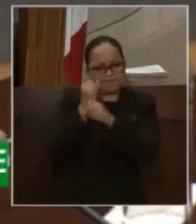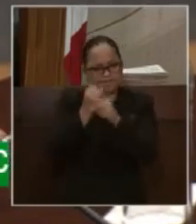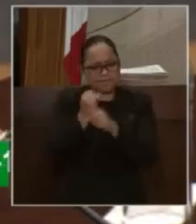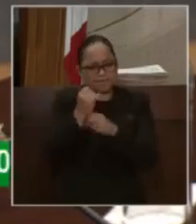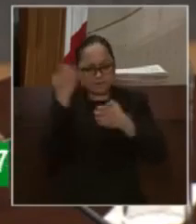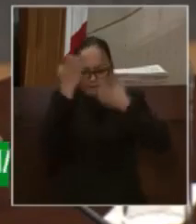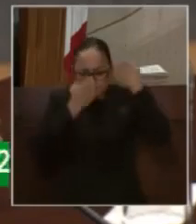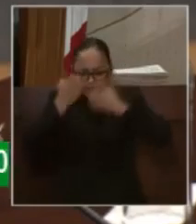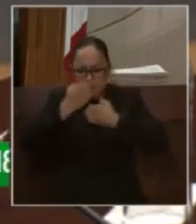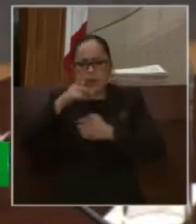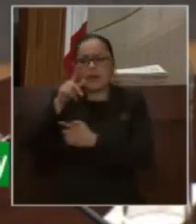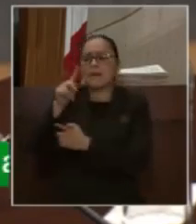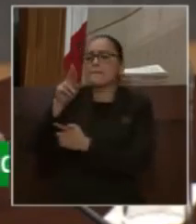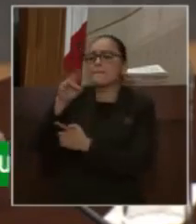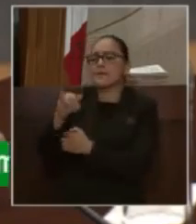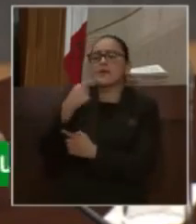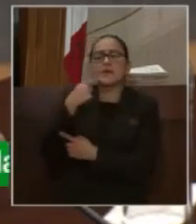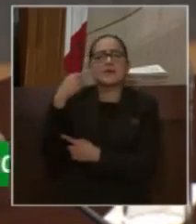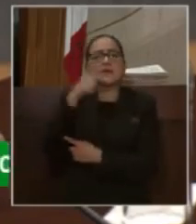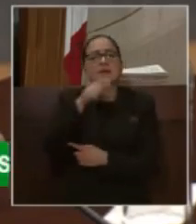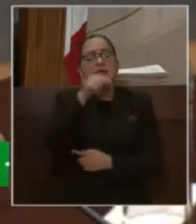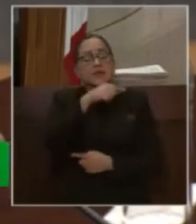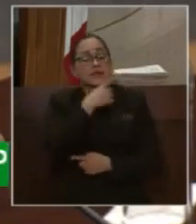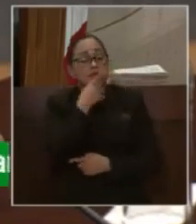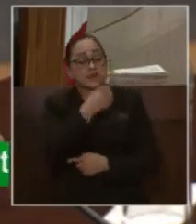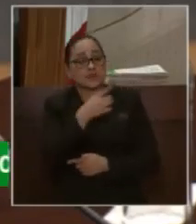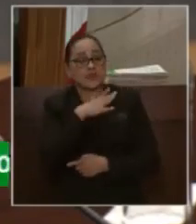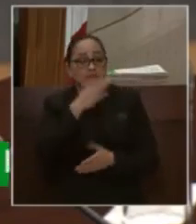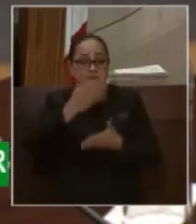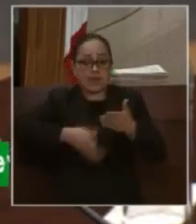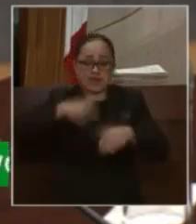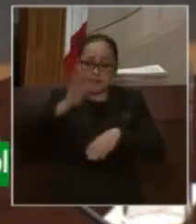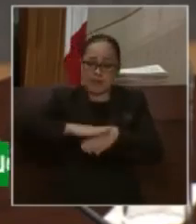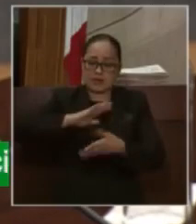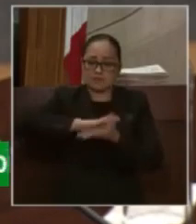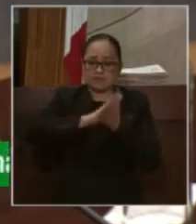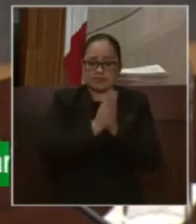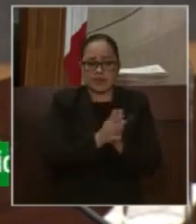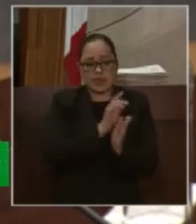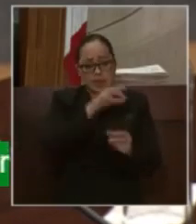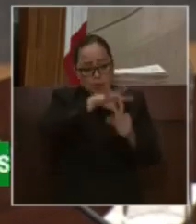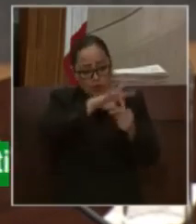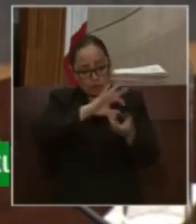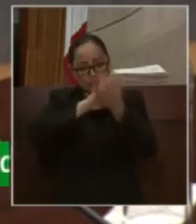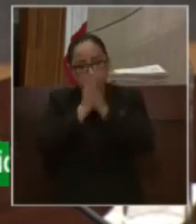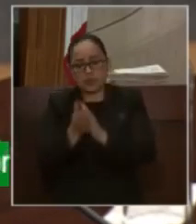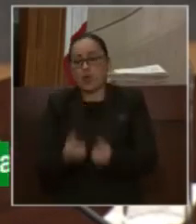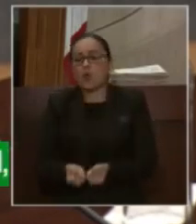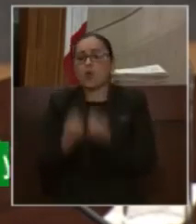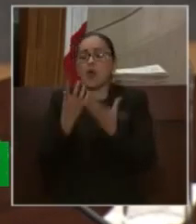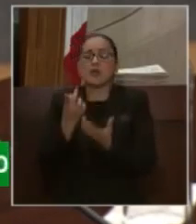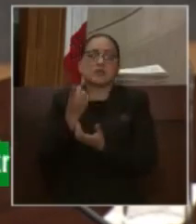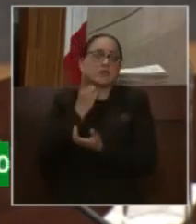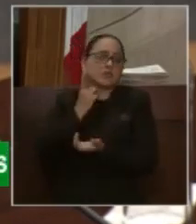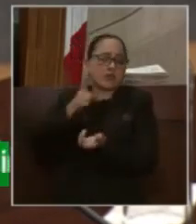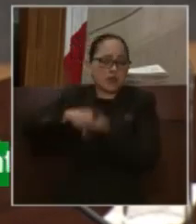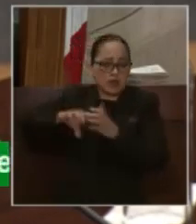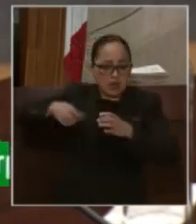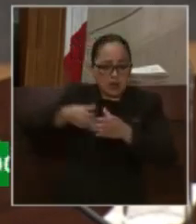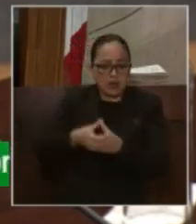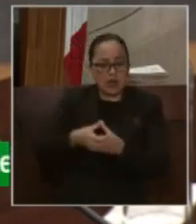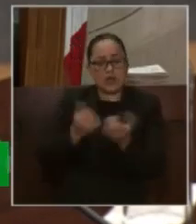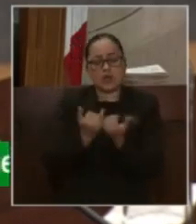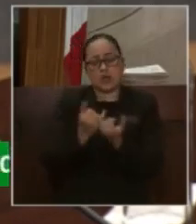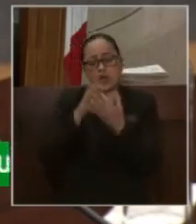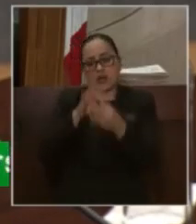el Partido Revolucionario Institucional combate la omisión de analizar exhaustivamente la indebida transferencia de votos y la inconsistencia de los convenios de coalición frente